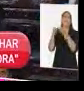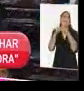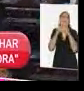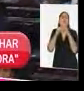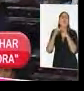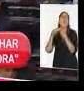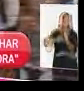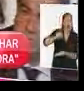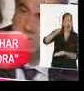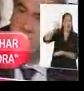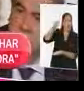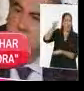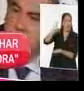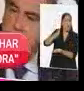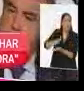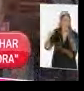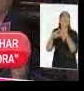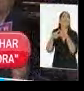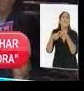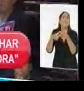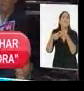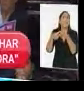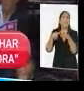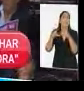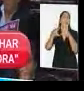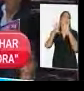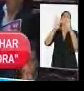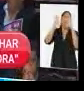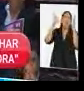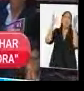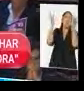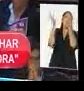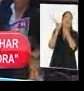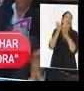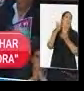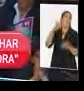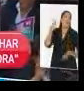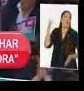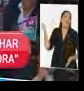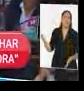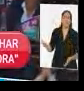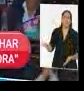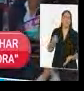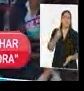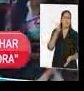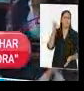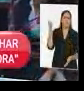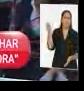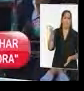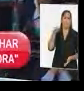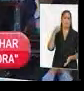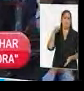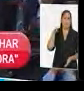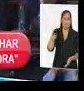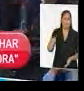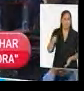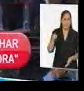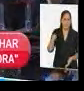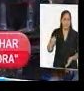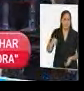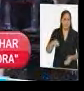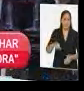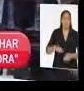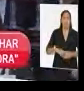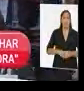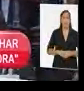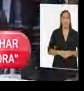cosita, momento, perdón, María, sí. Con respecto a los carteles, para que se sepa por si alguien no llegó a verlo, los carteles, por ejemplo, decían, estoy con los docentes, basta de mentir, yo te vi